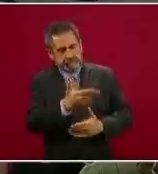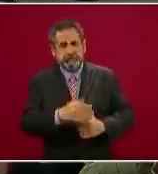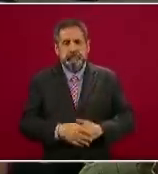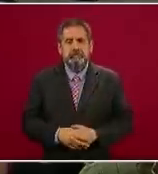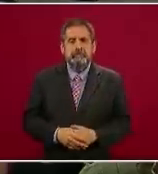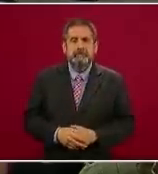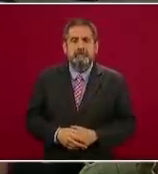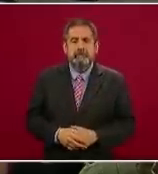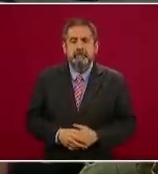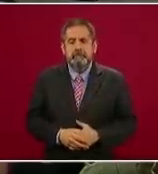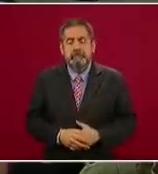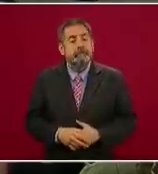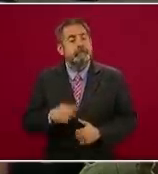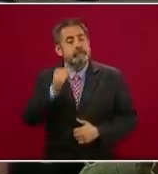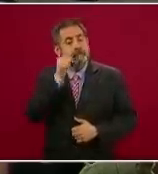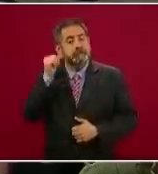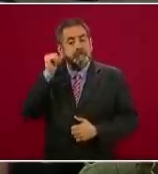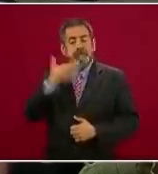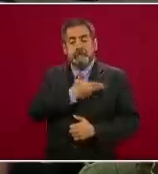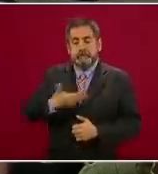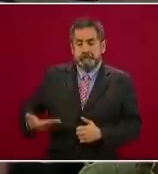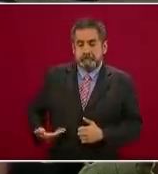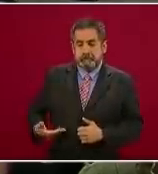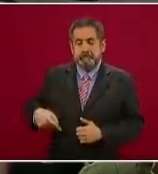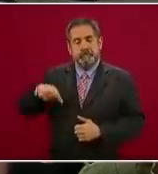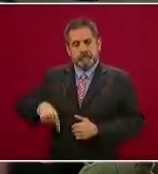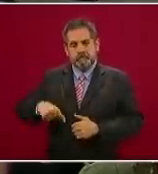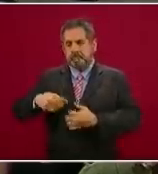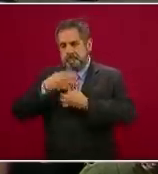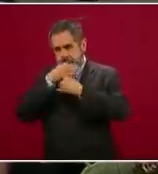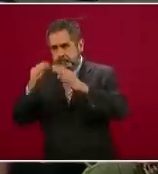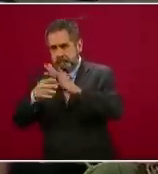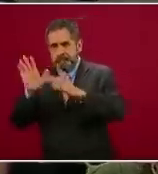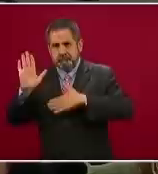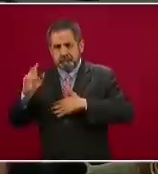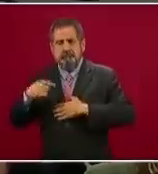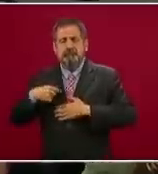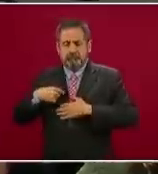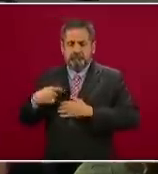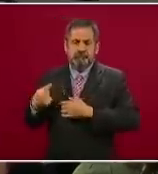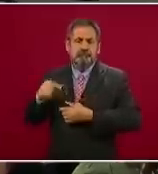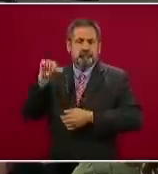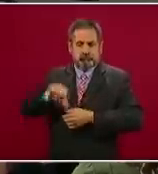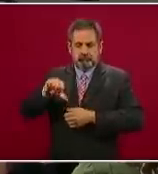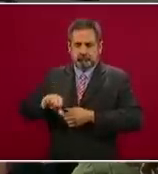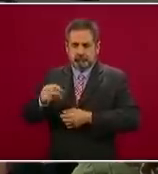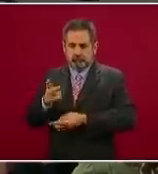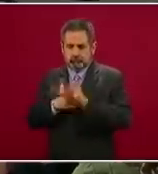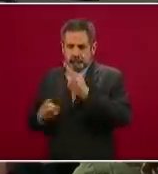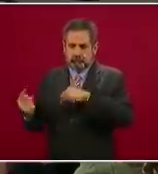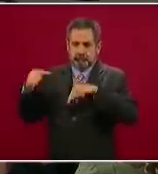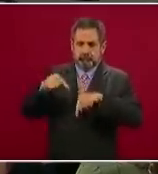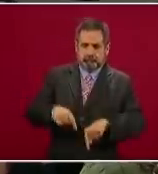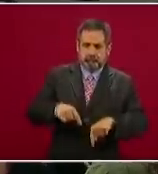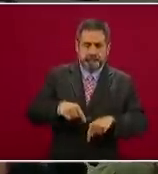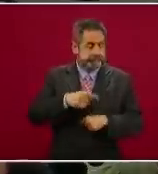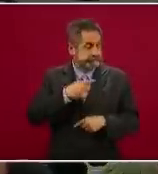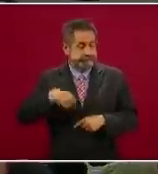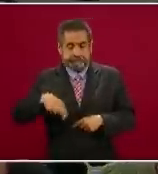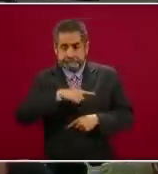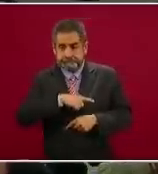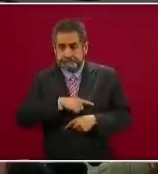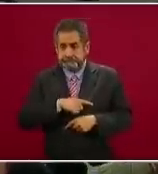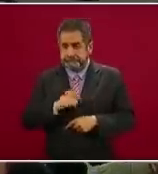Como nos pidió el presidente ayer y se comprometió en esta conferencia matutina, aquí estamos las personas que representamos